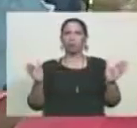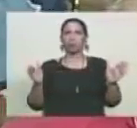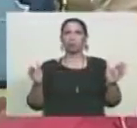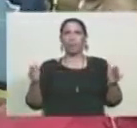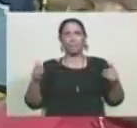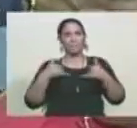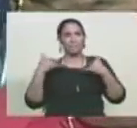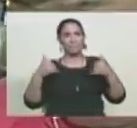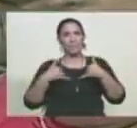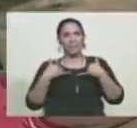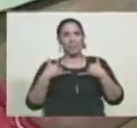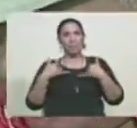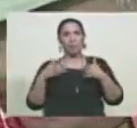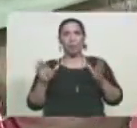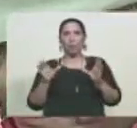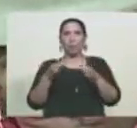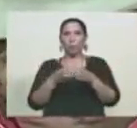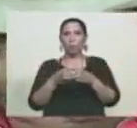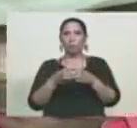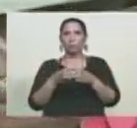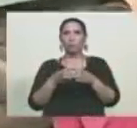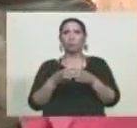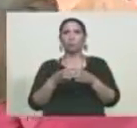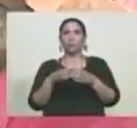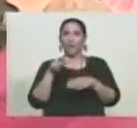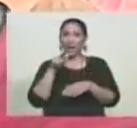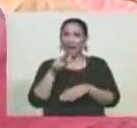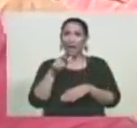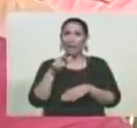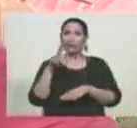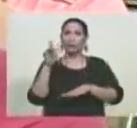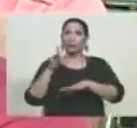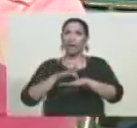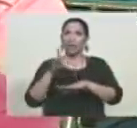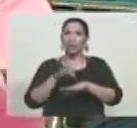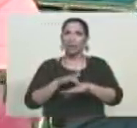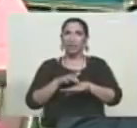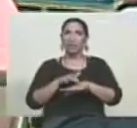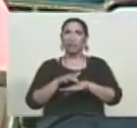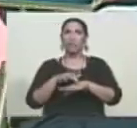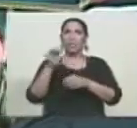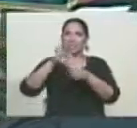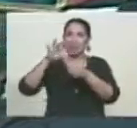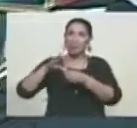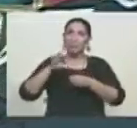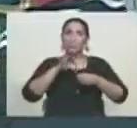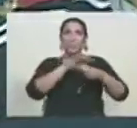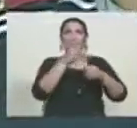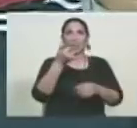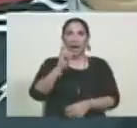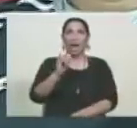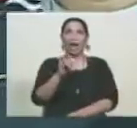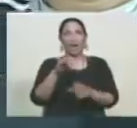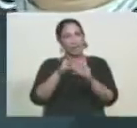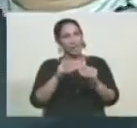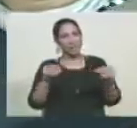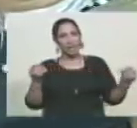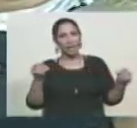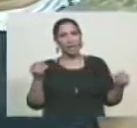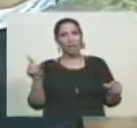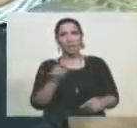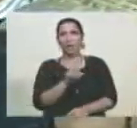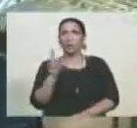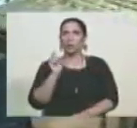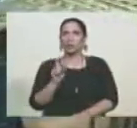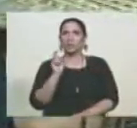insumos. Esa es una cuestión que es tangible, esto no es una cuestión del otro mundo, la semilla existe, la tierra no necesita